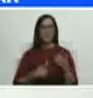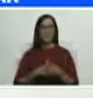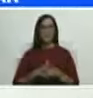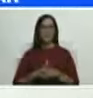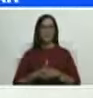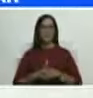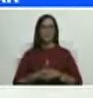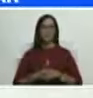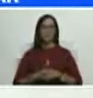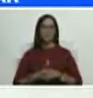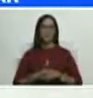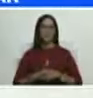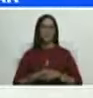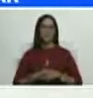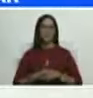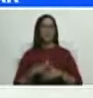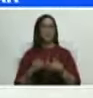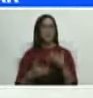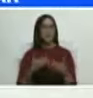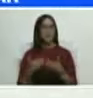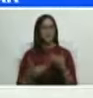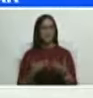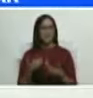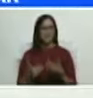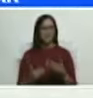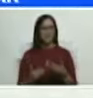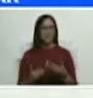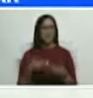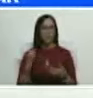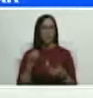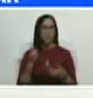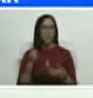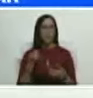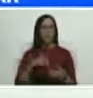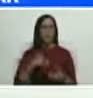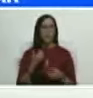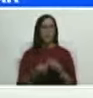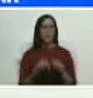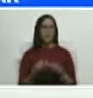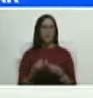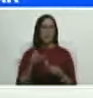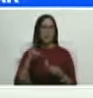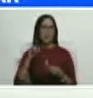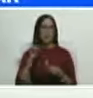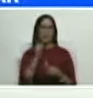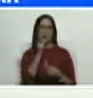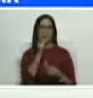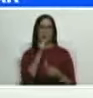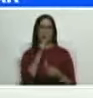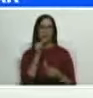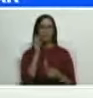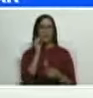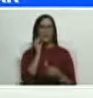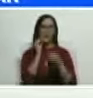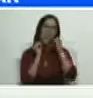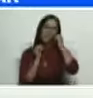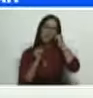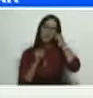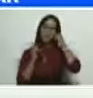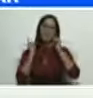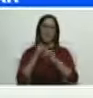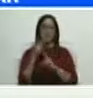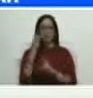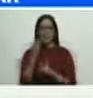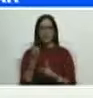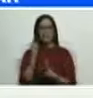eloina y este proceso Cómo podemos hacer eloina te voy a hacer una pregunta con tu experiencia des petares desde